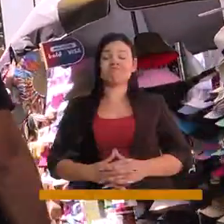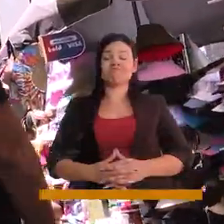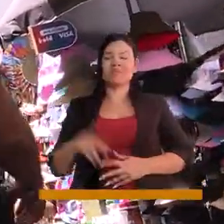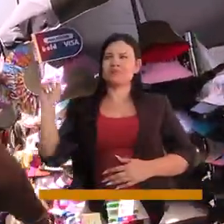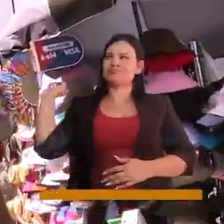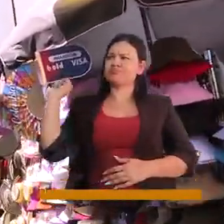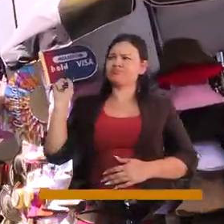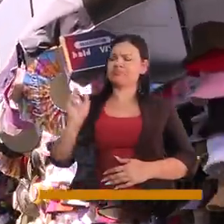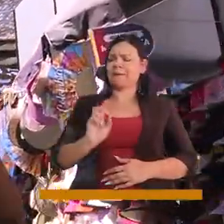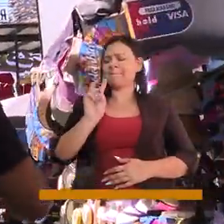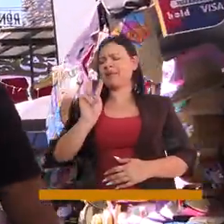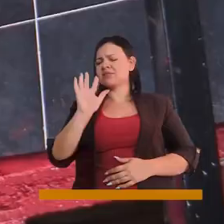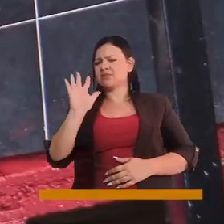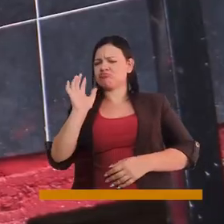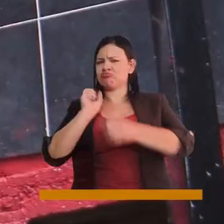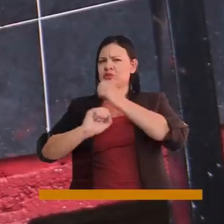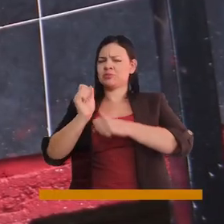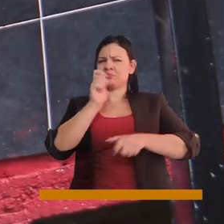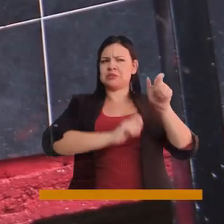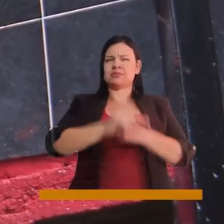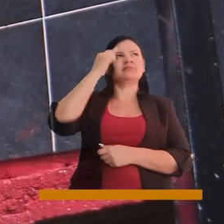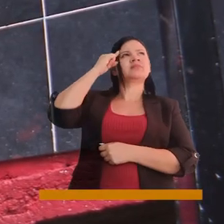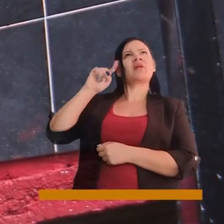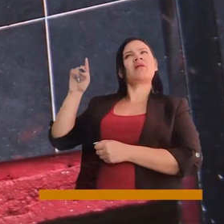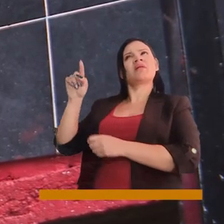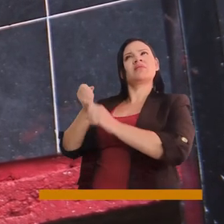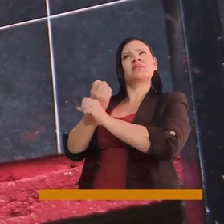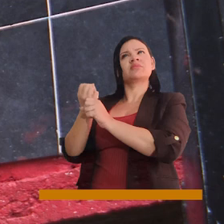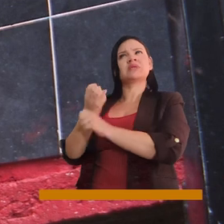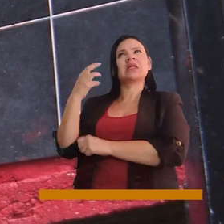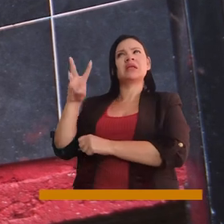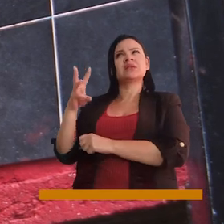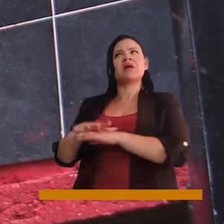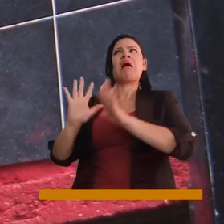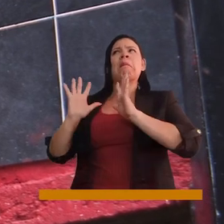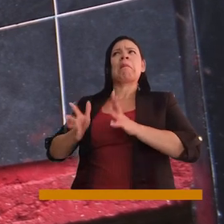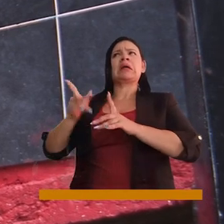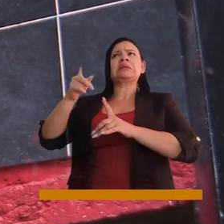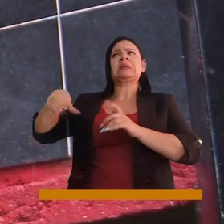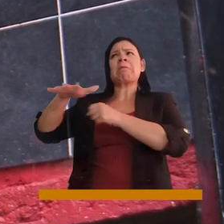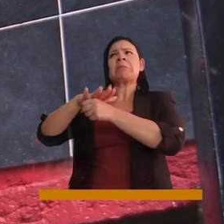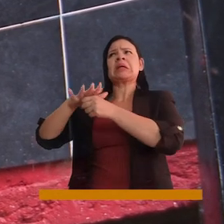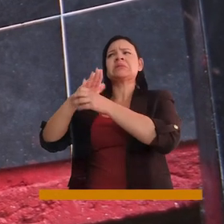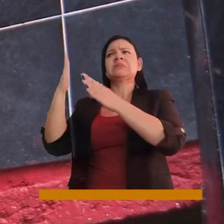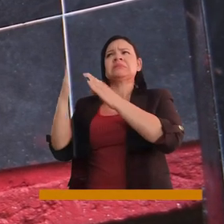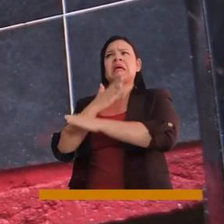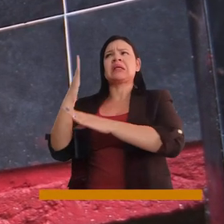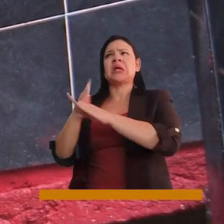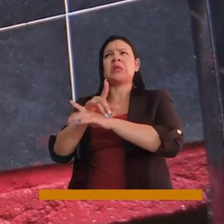coma hace 25 años y relacionaban la comuna 13 como un barrio como el barrio peligroso del